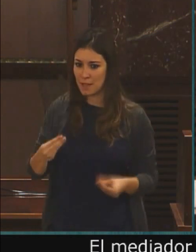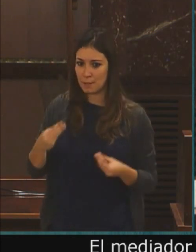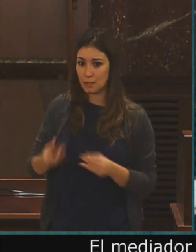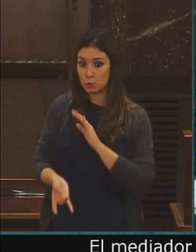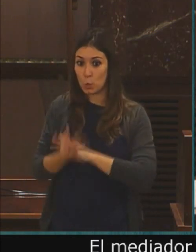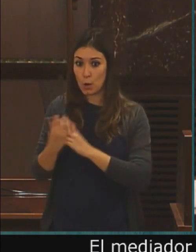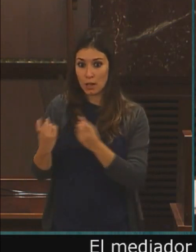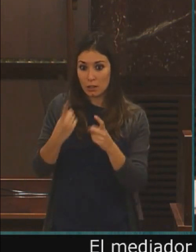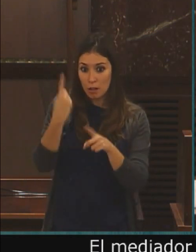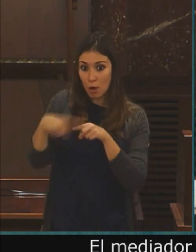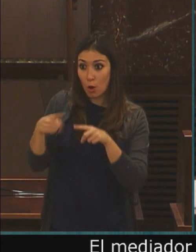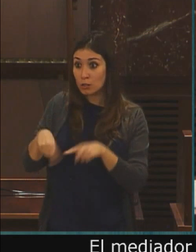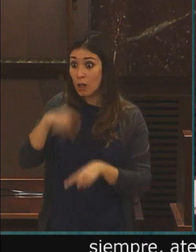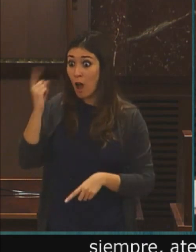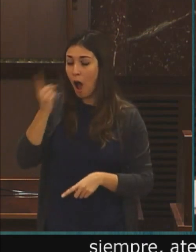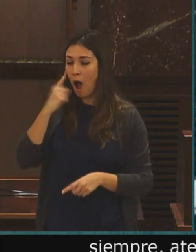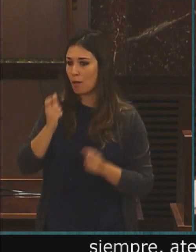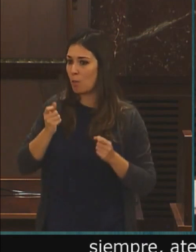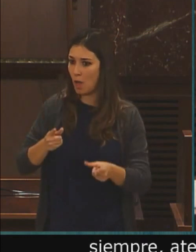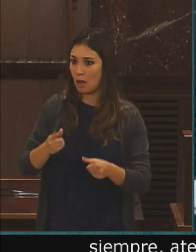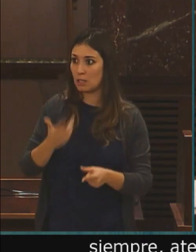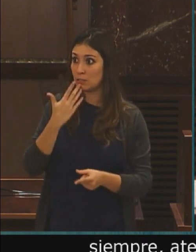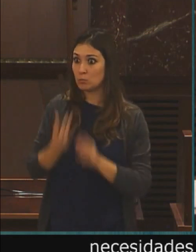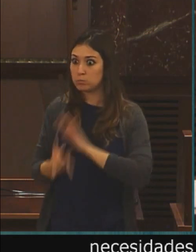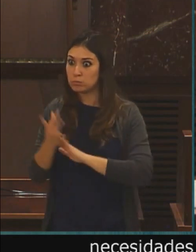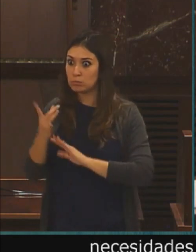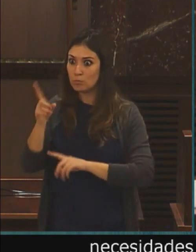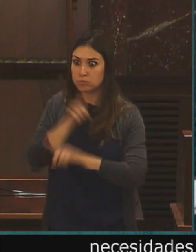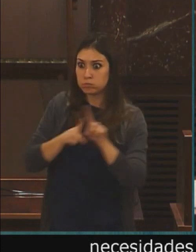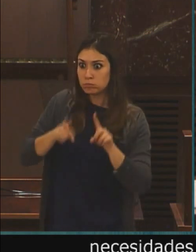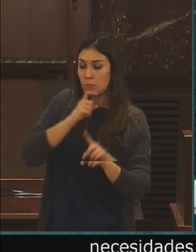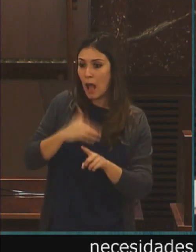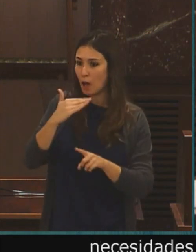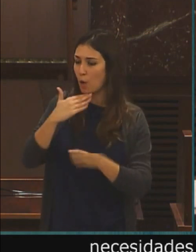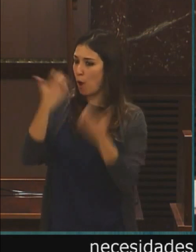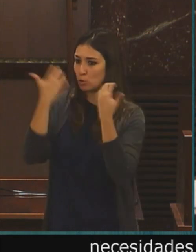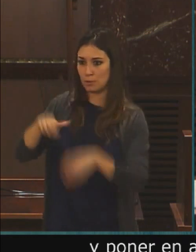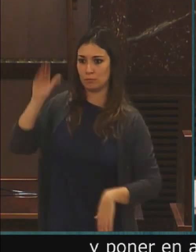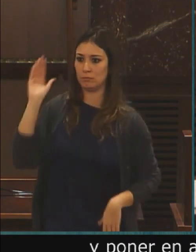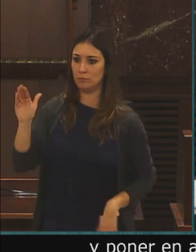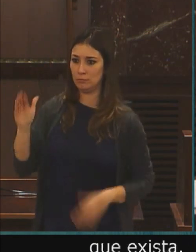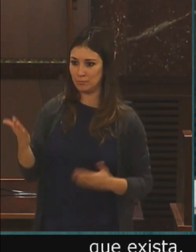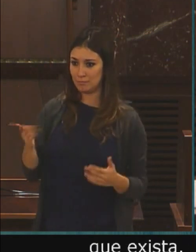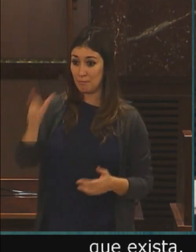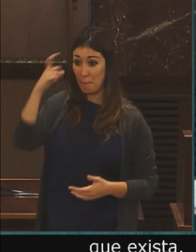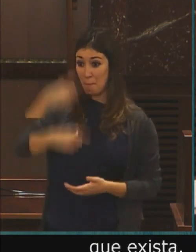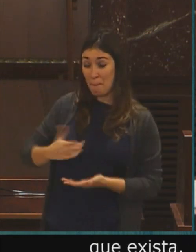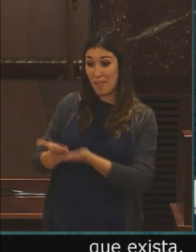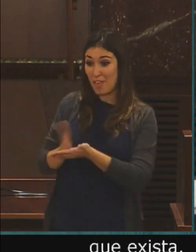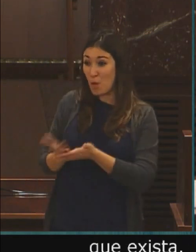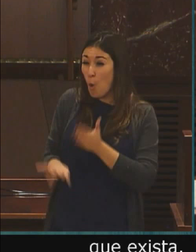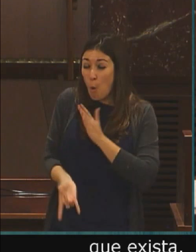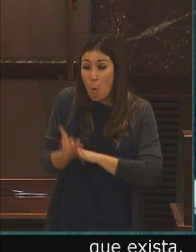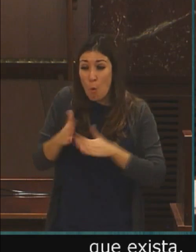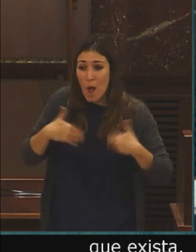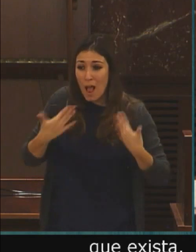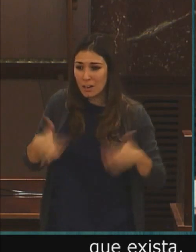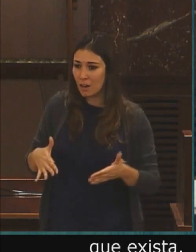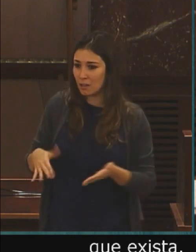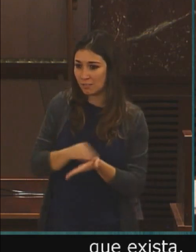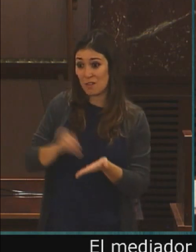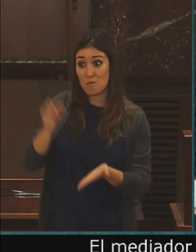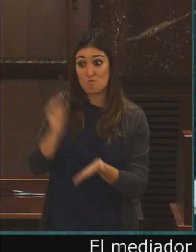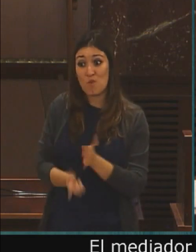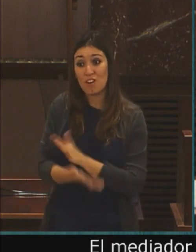detectar las necesidades que se produzcan in situ y poner en alto cualquier dificultad que exista. El mediador tiene que ser hábil ante cualquier dificultad y hay que buscar una